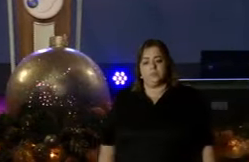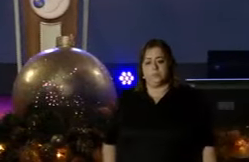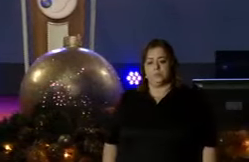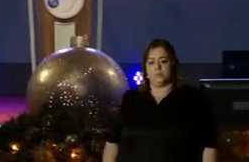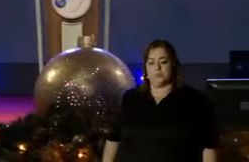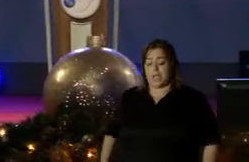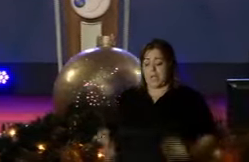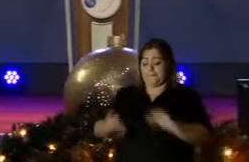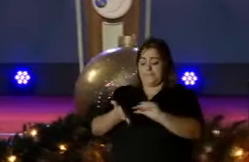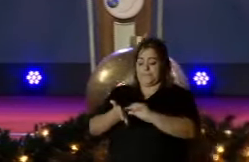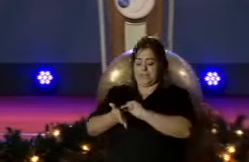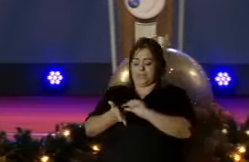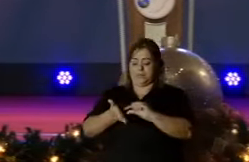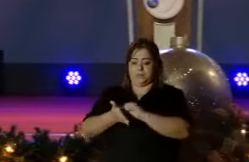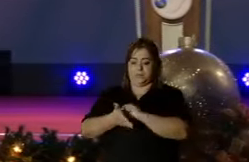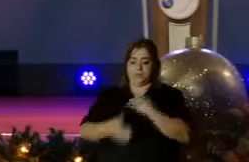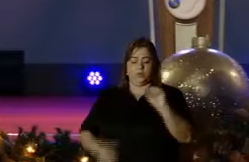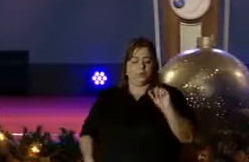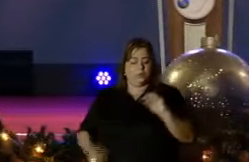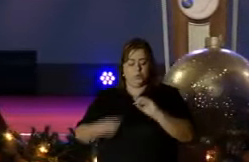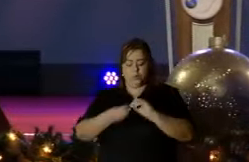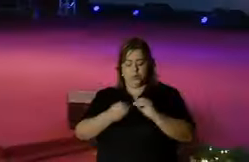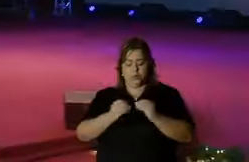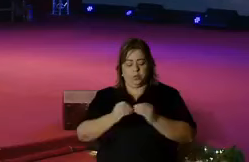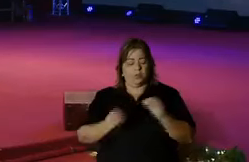Verso 42.